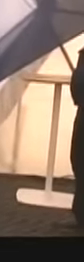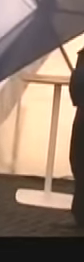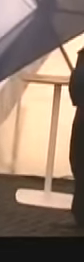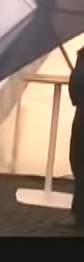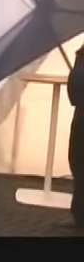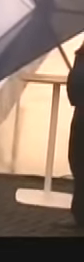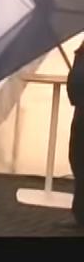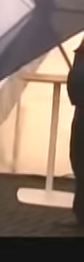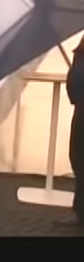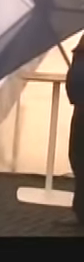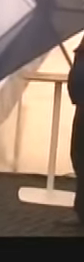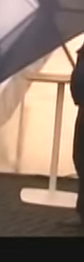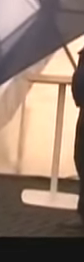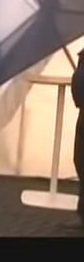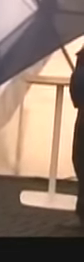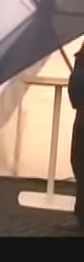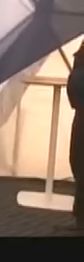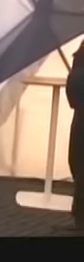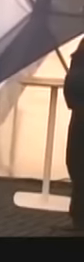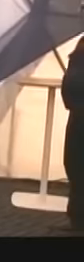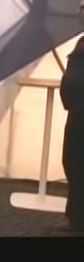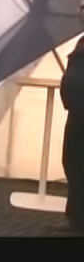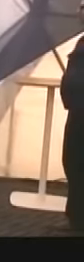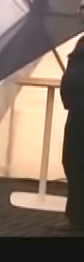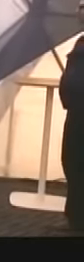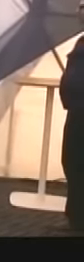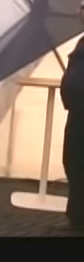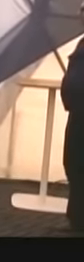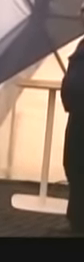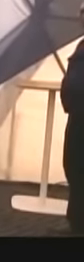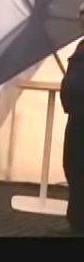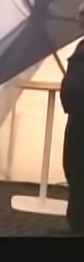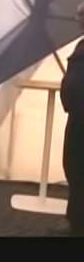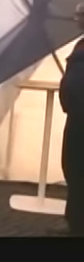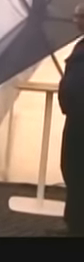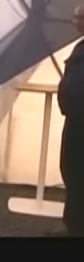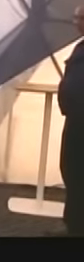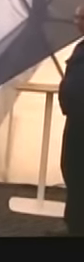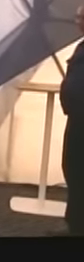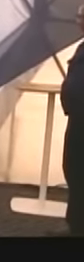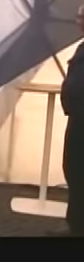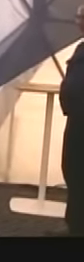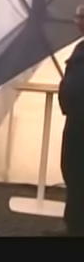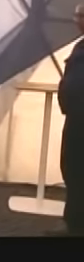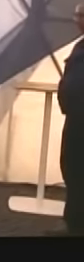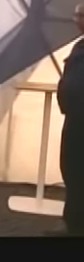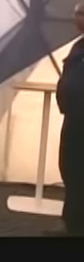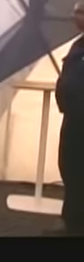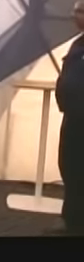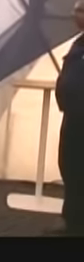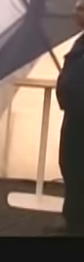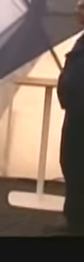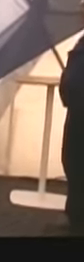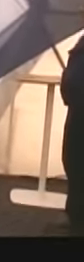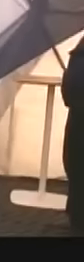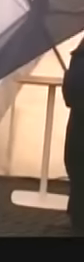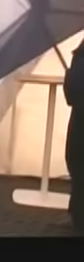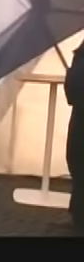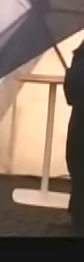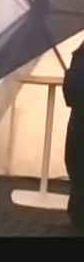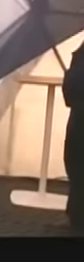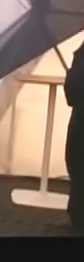soberana, nuestra Guayana, incluyendo nuestra Guayana Esequiba, que es venezolana, que es